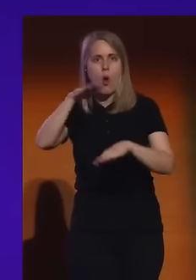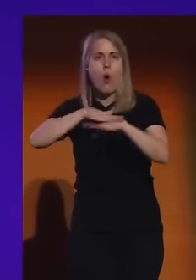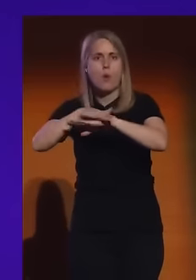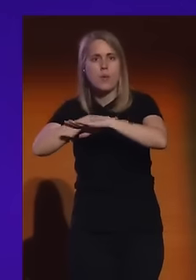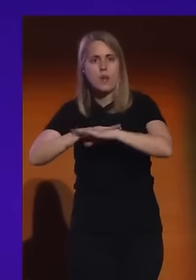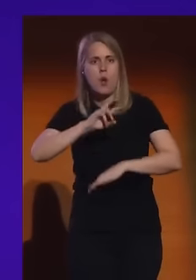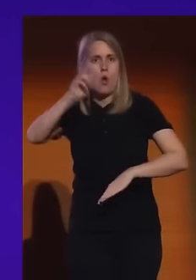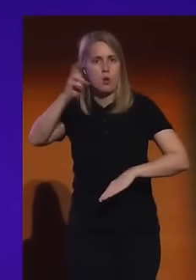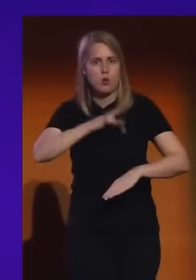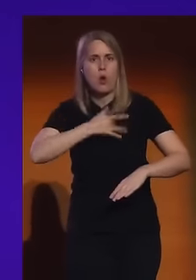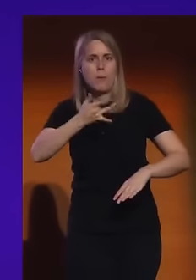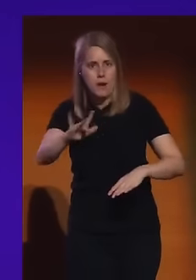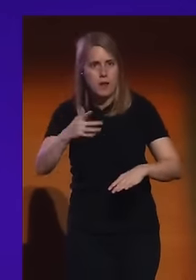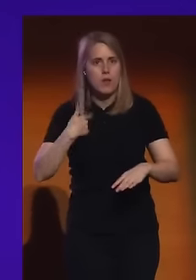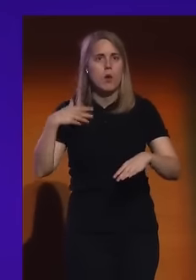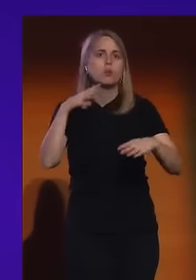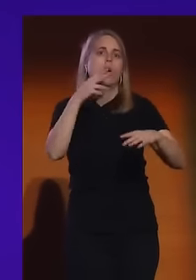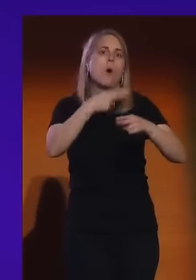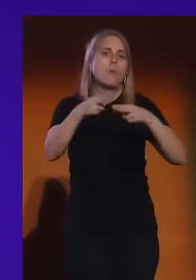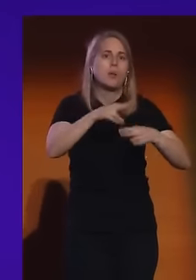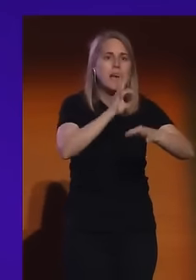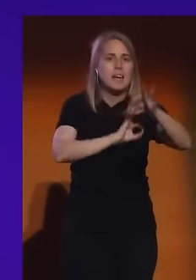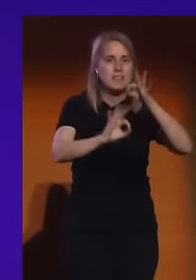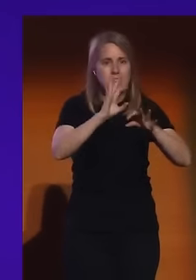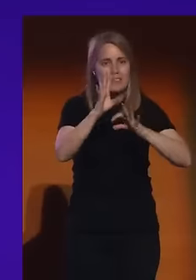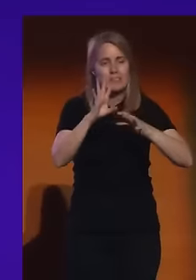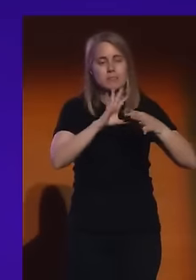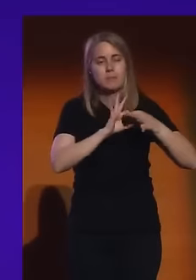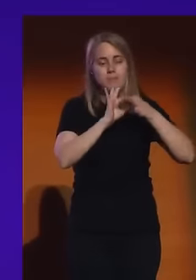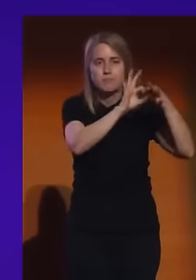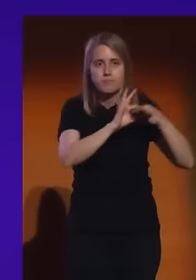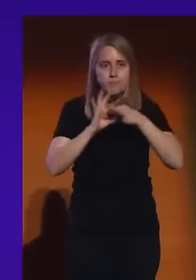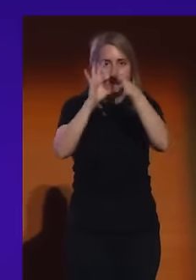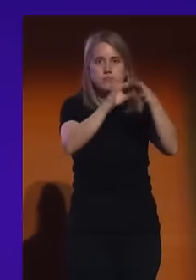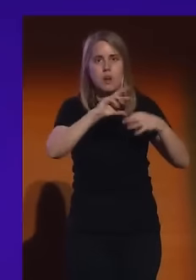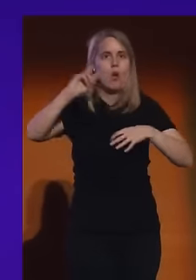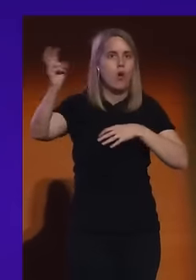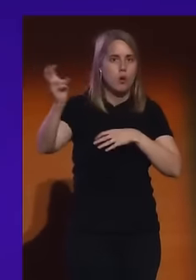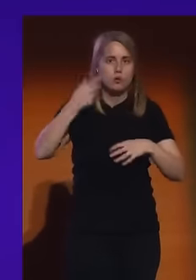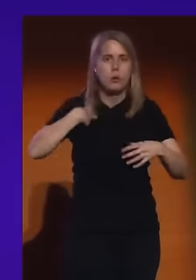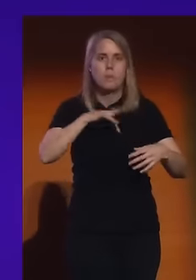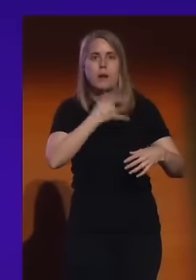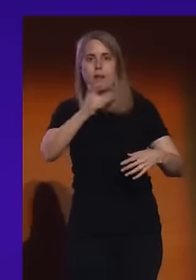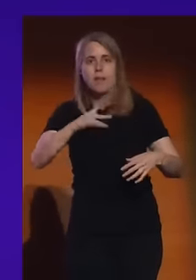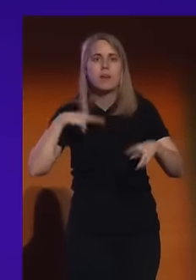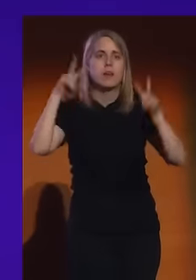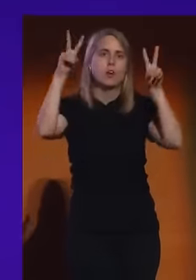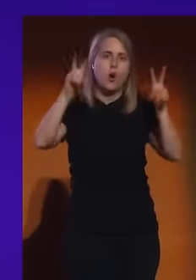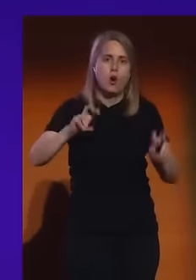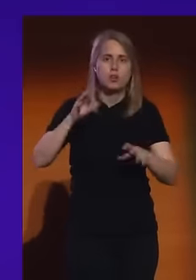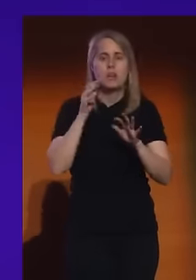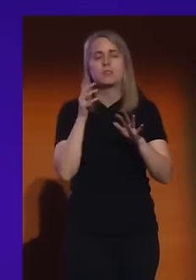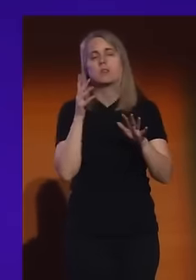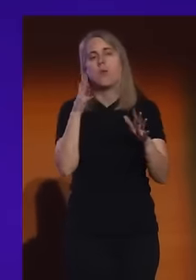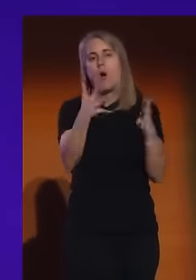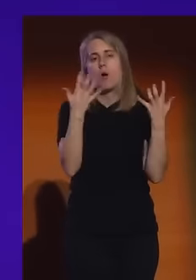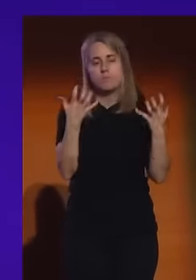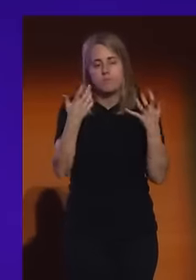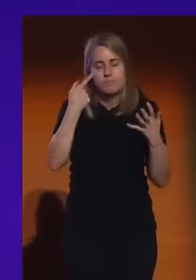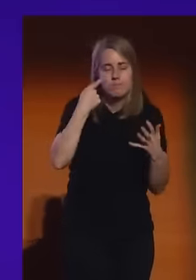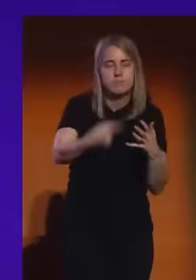gobiernos otras políticas de Alianza y sobre todo otras ambiciones en el términos culturales nacionales